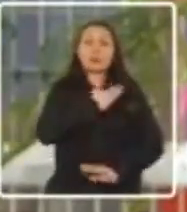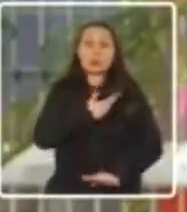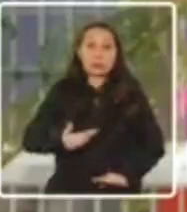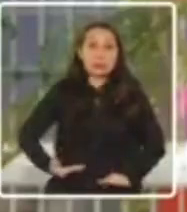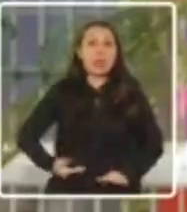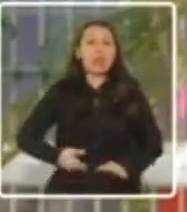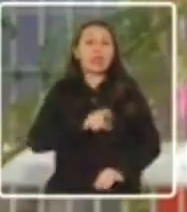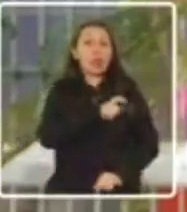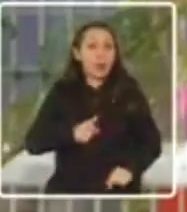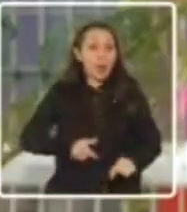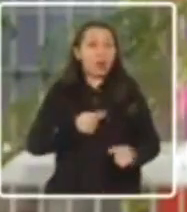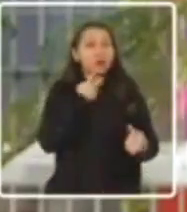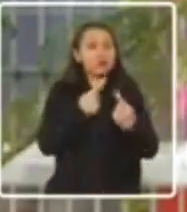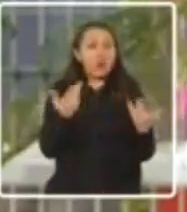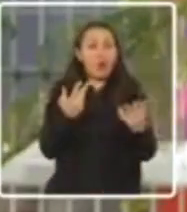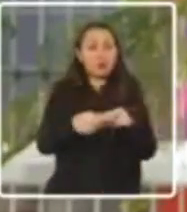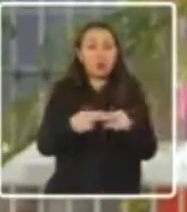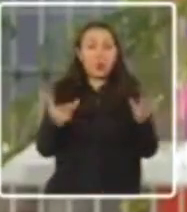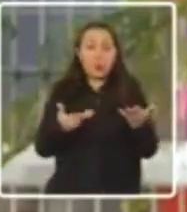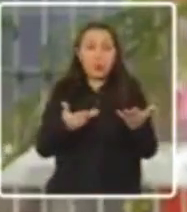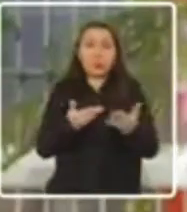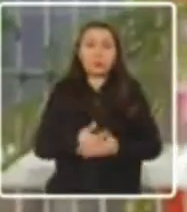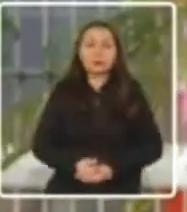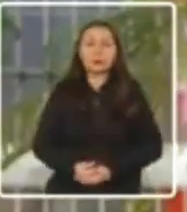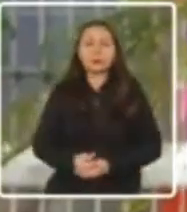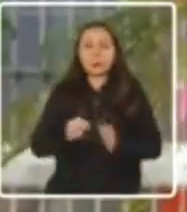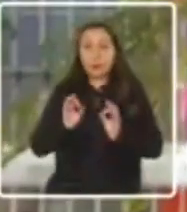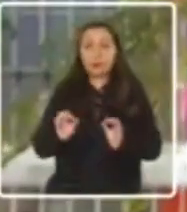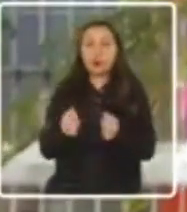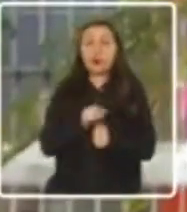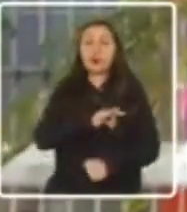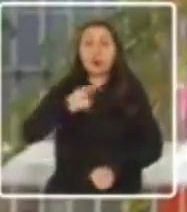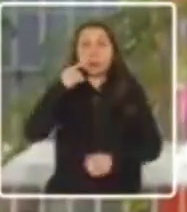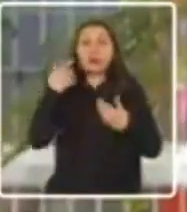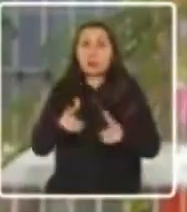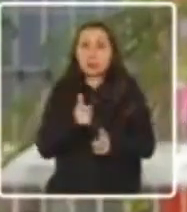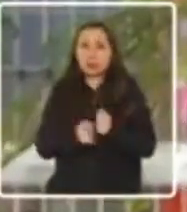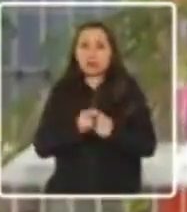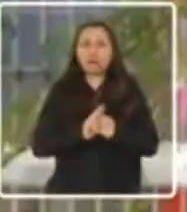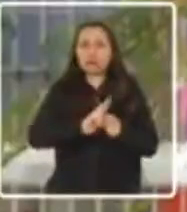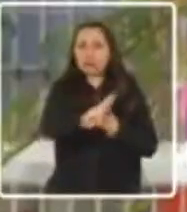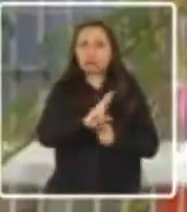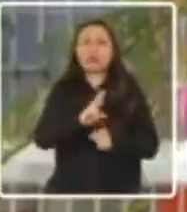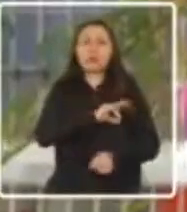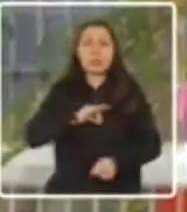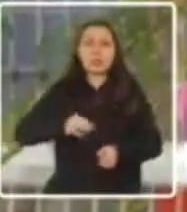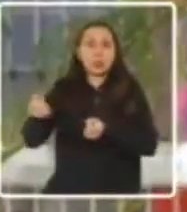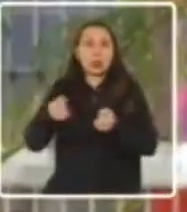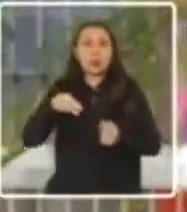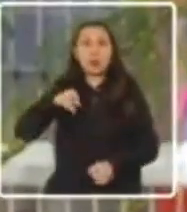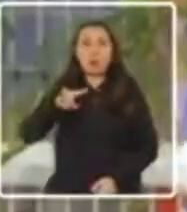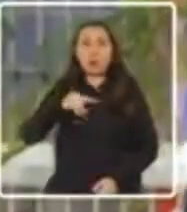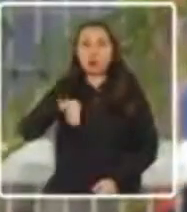gobernador, para ver cómo lo solucionamos. Y, por cierto, con el ministro, ya le escribí al ministro Juan Carlos Muñoz de Transporte